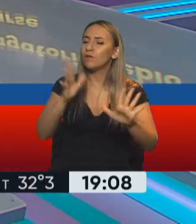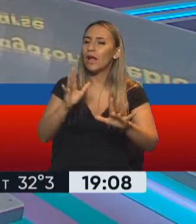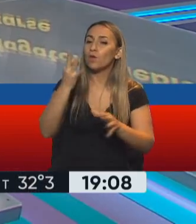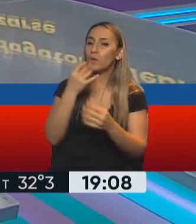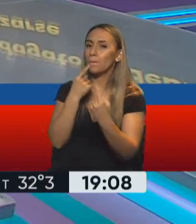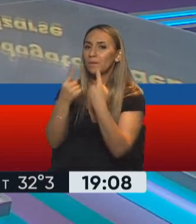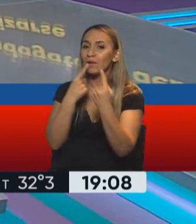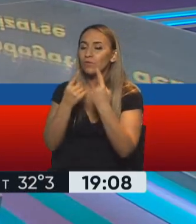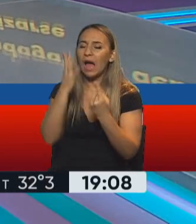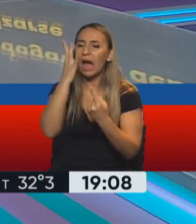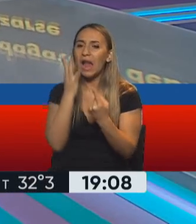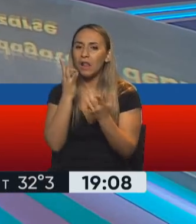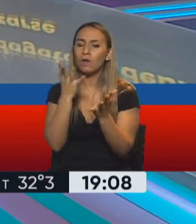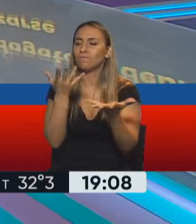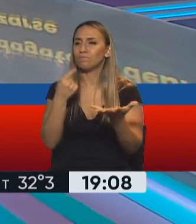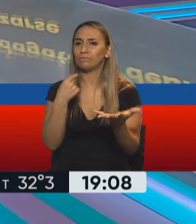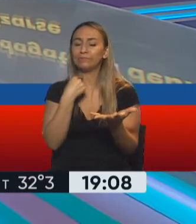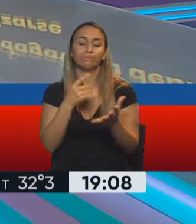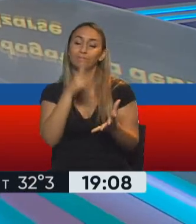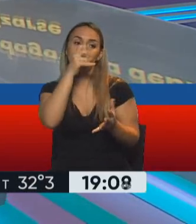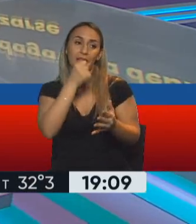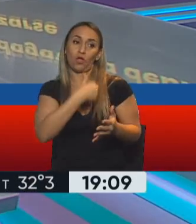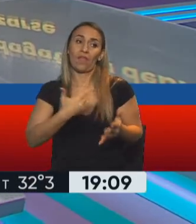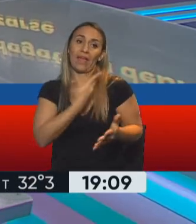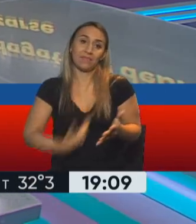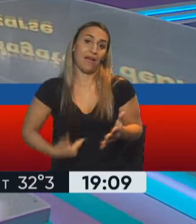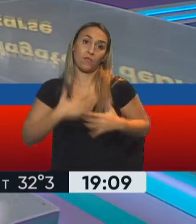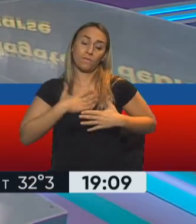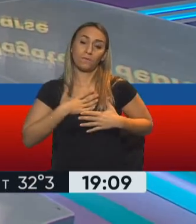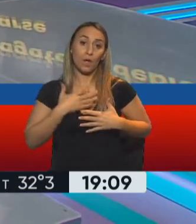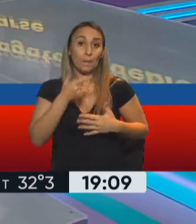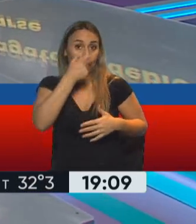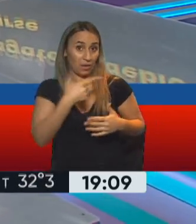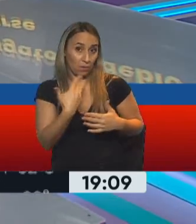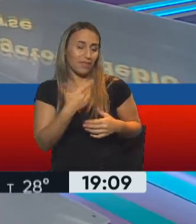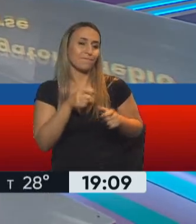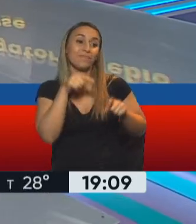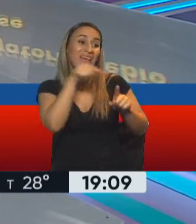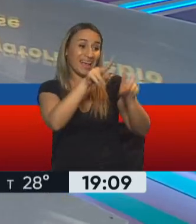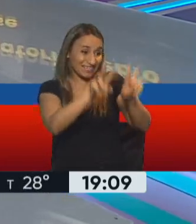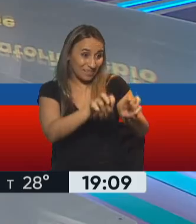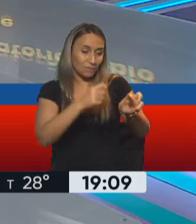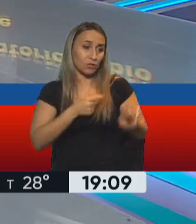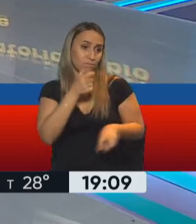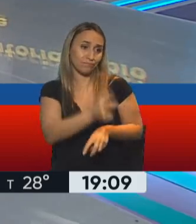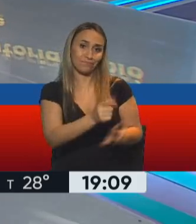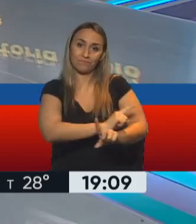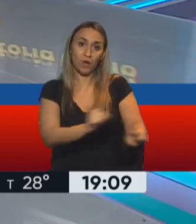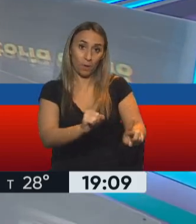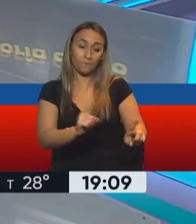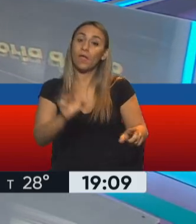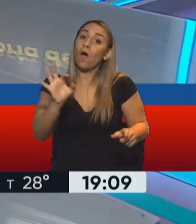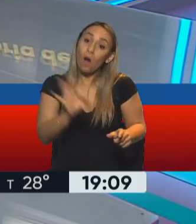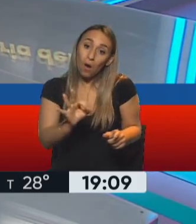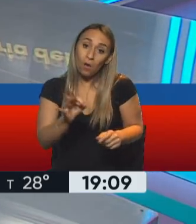que comprometiera un secreto de Estado, había dos alternativas. O que Macri dijera, esto no puedo responderlo, o que